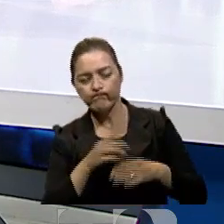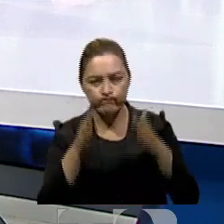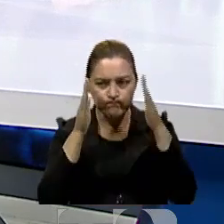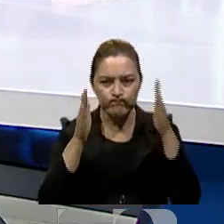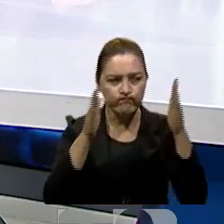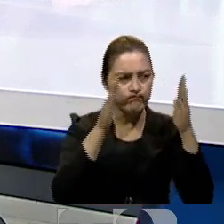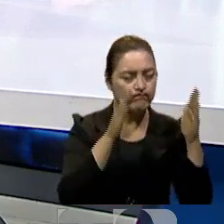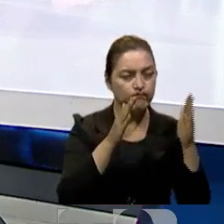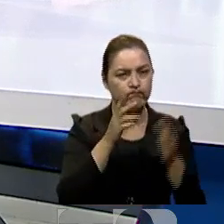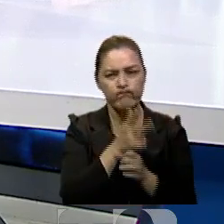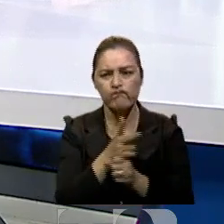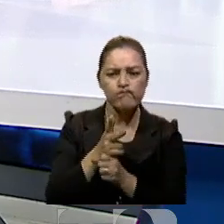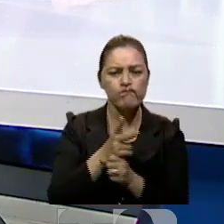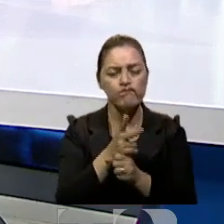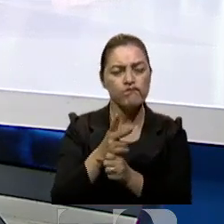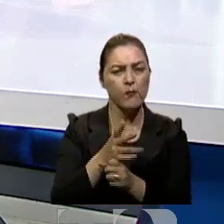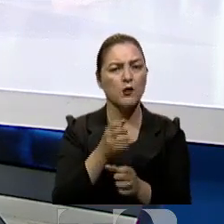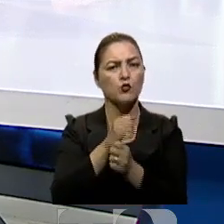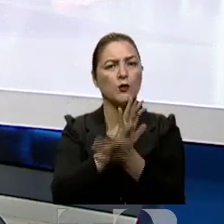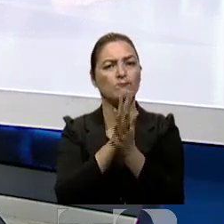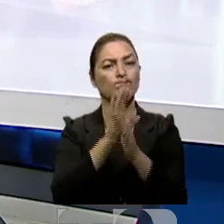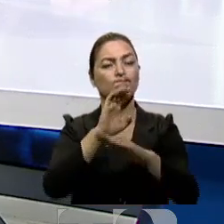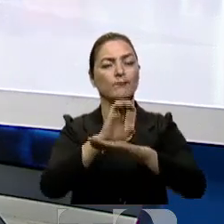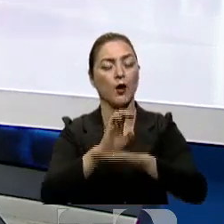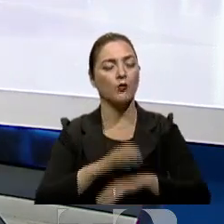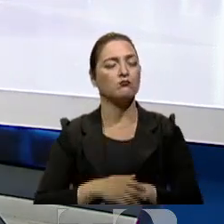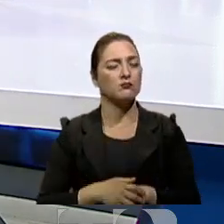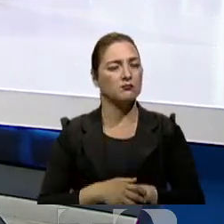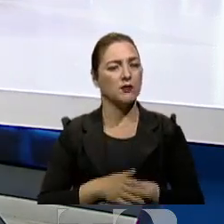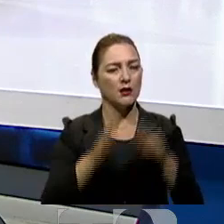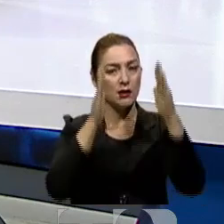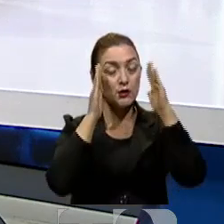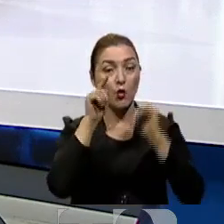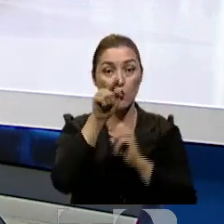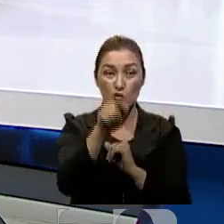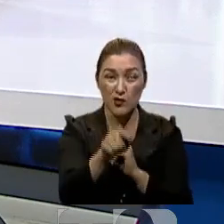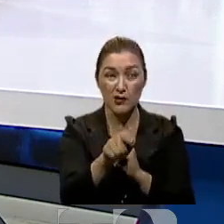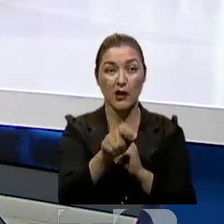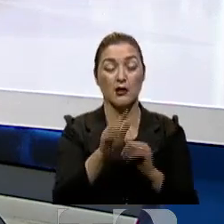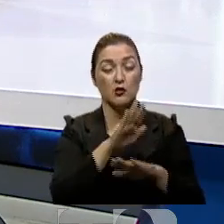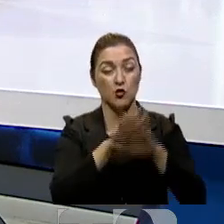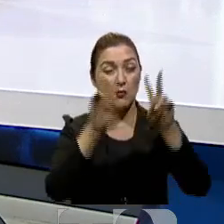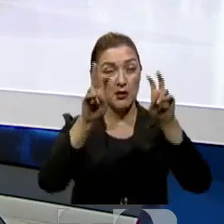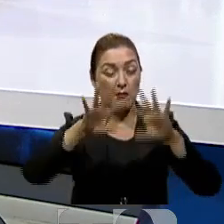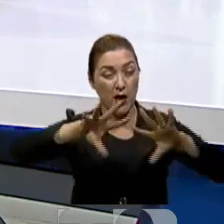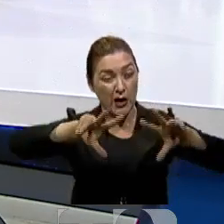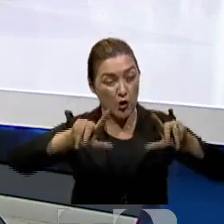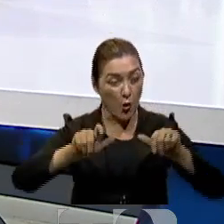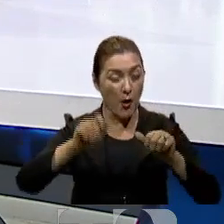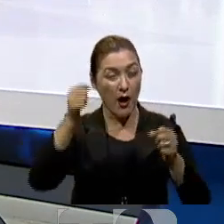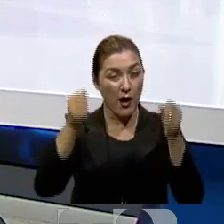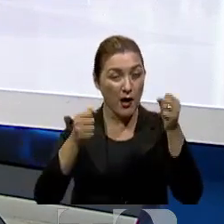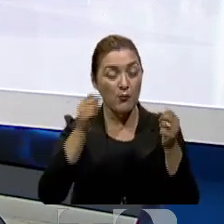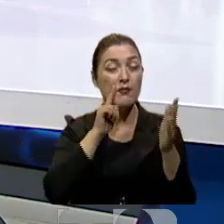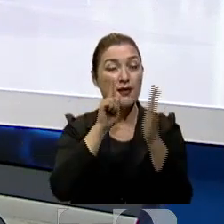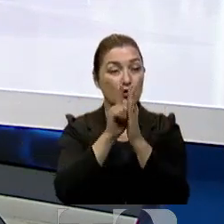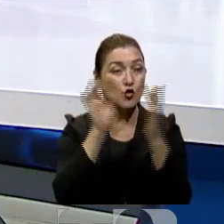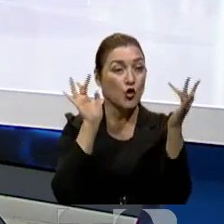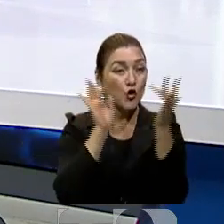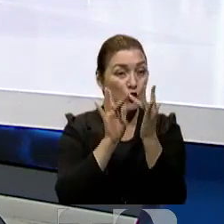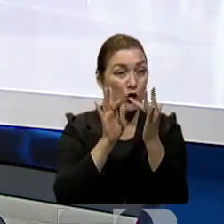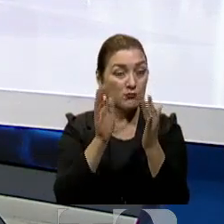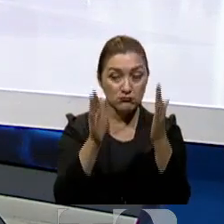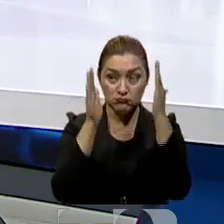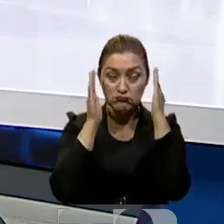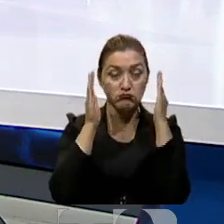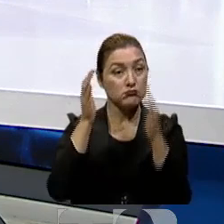de esta situación de inseguridad que se vive en nuestro país. Así que seguro, si usted también tiene algún caso, por favor, denúncielo a nuestras líneas de contacto. Nosotros vamos a